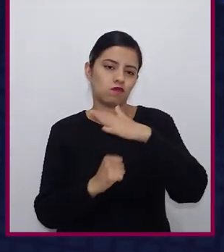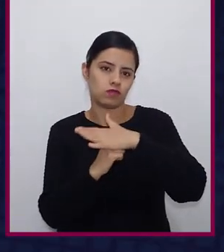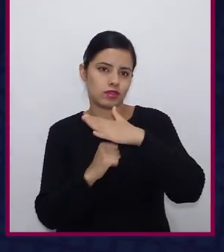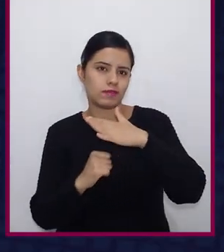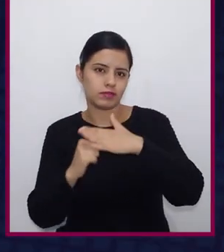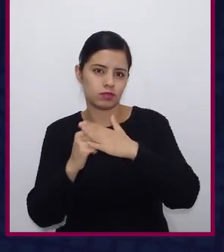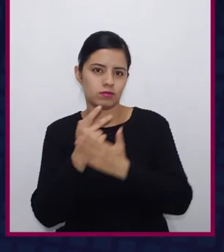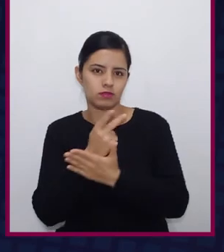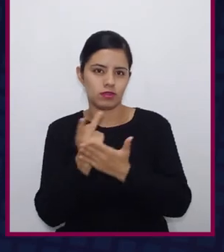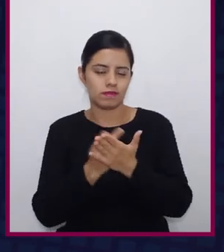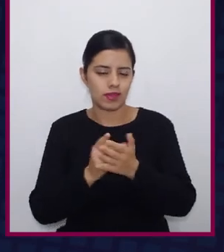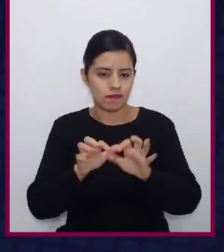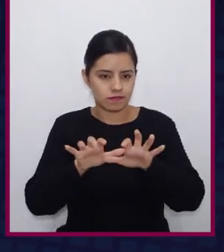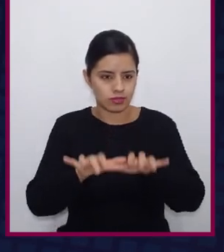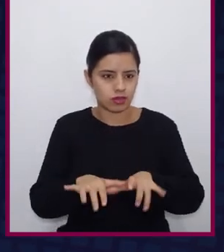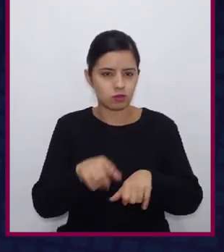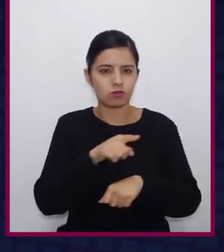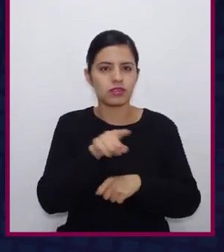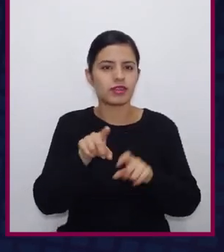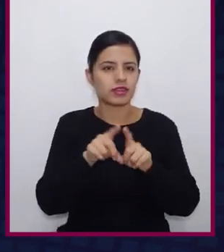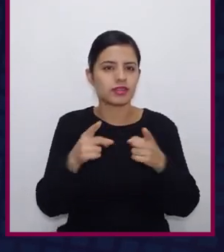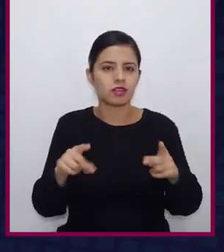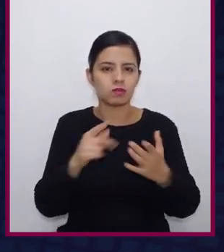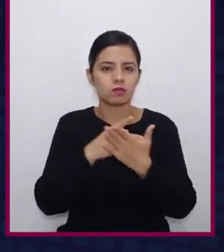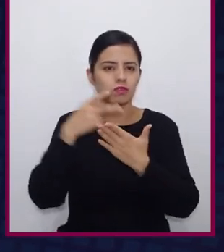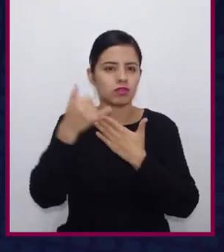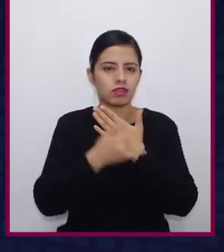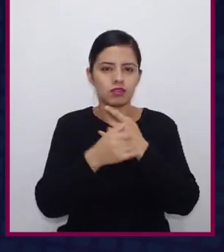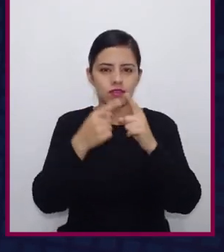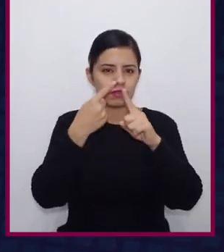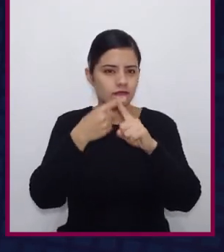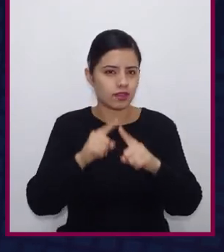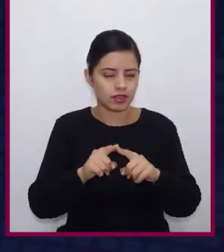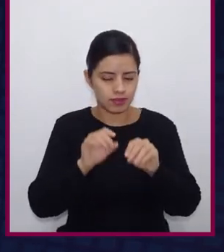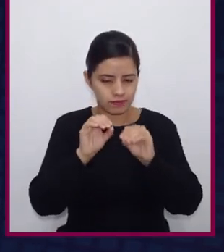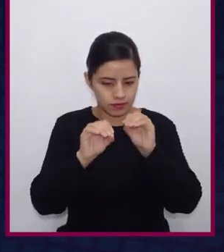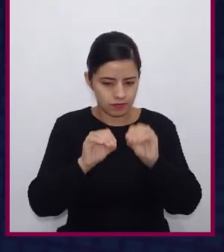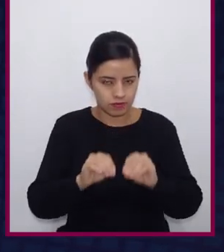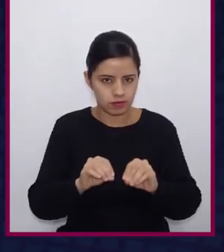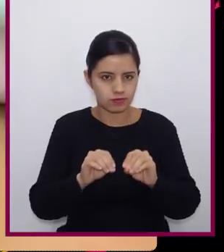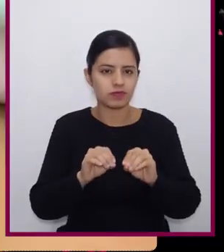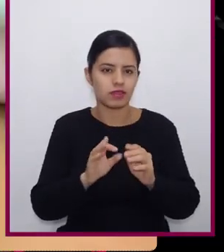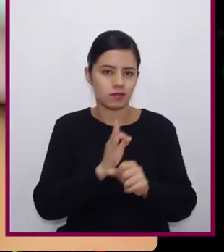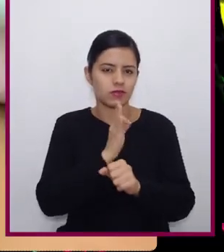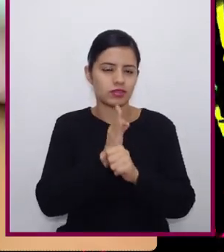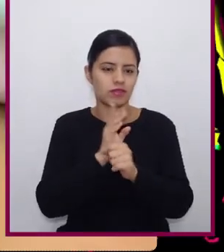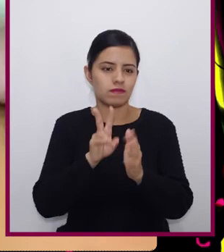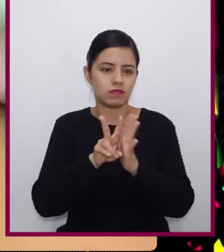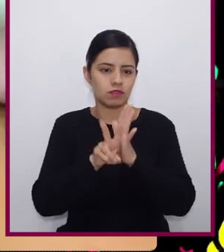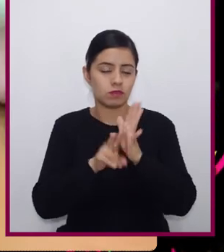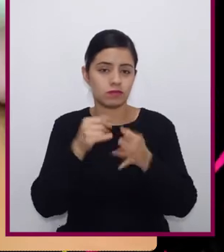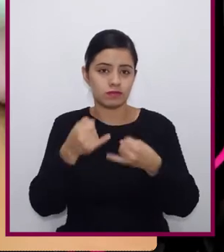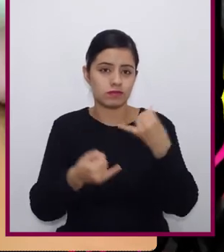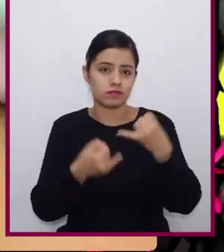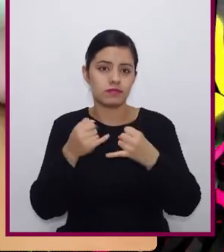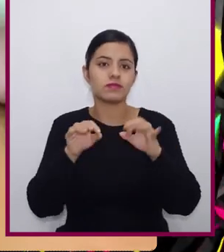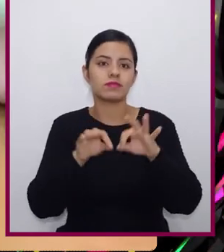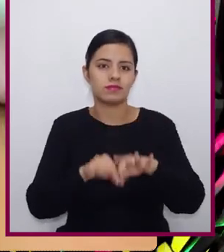cualquier tipo de desarrollo de proyecto que quieras hacer. En este caso, en los videojuegos es demasiado